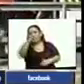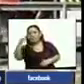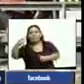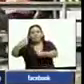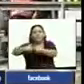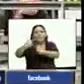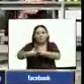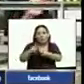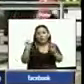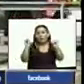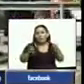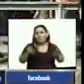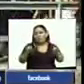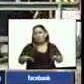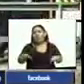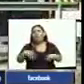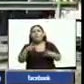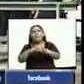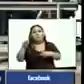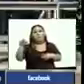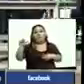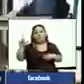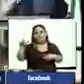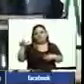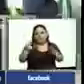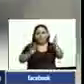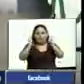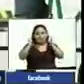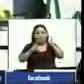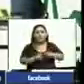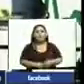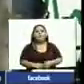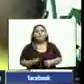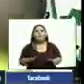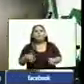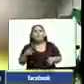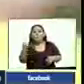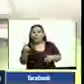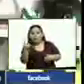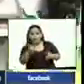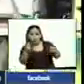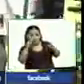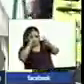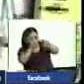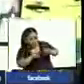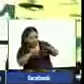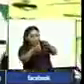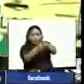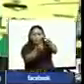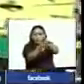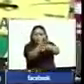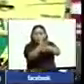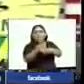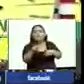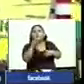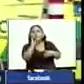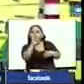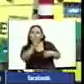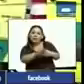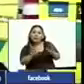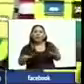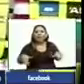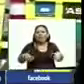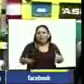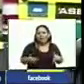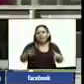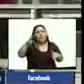Australia Gran Bretaña Malasia y Estados Unidos un vulcanólogo del centro de investigaciones GNS Science señaló que la